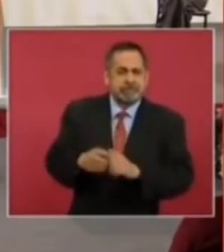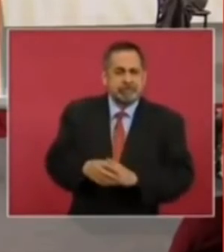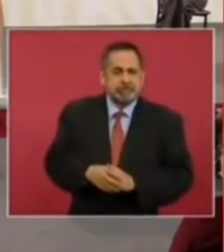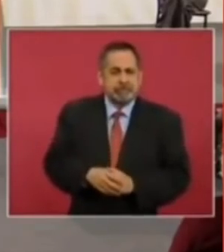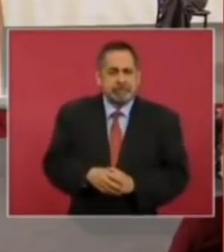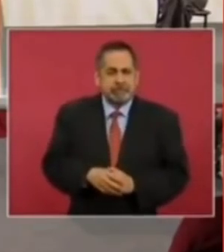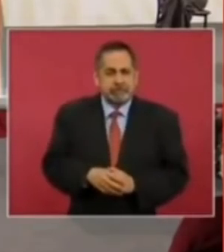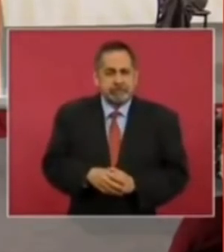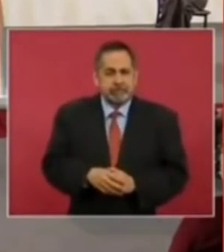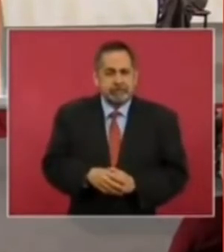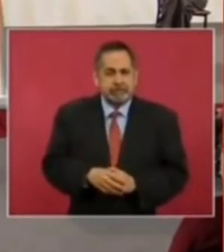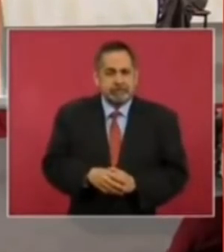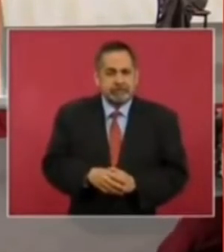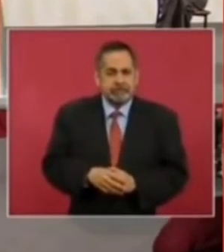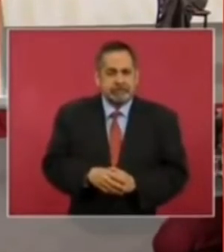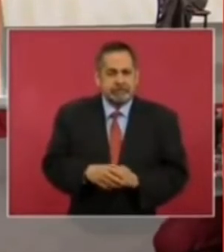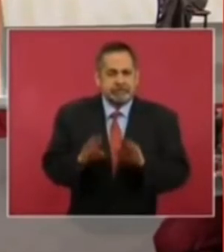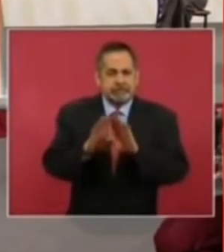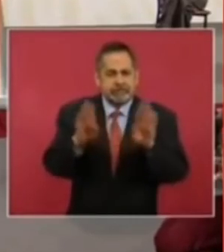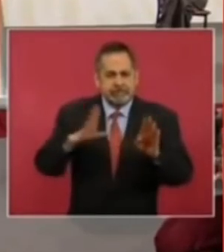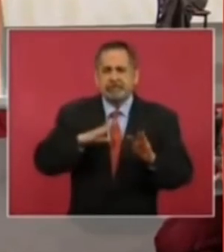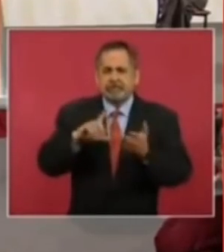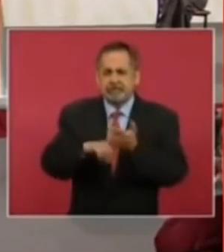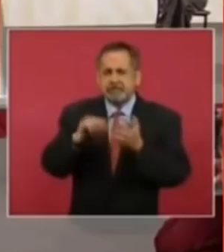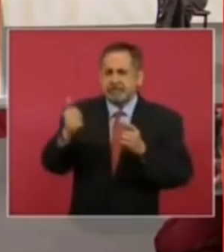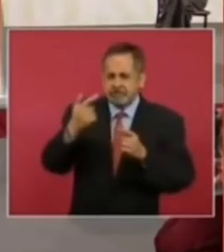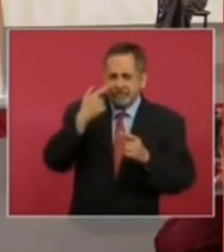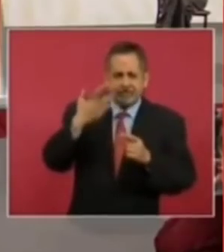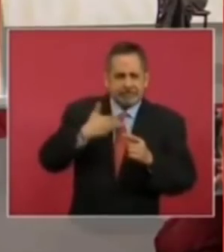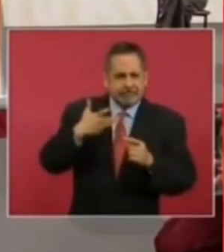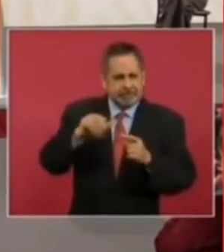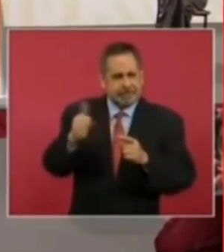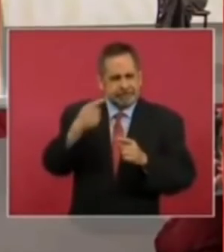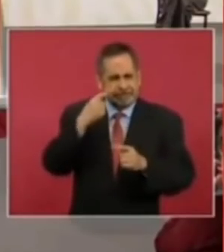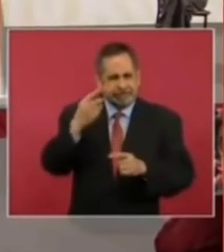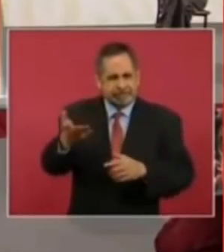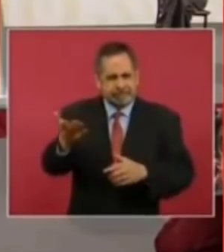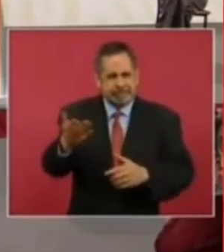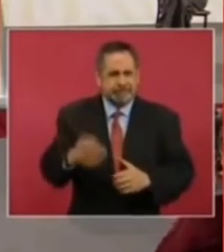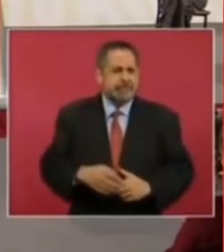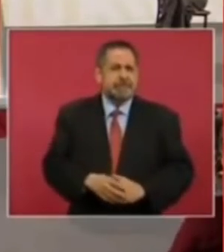Mire, esa es la valla, pero debe haber otra, sé que no estén.